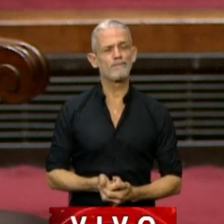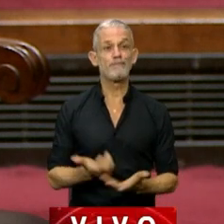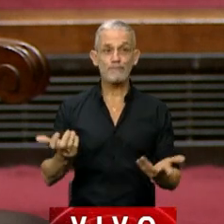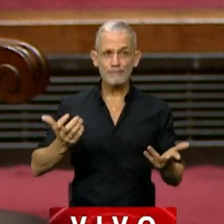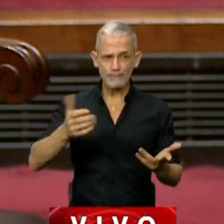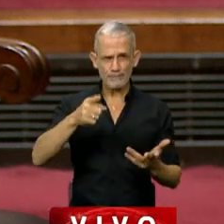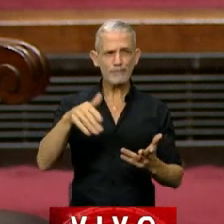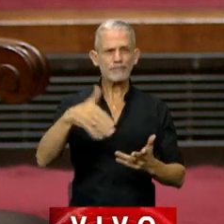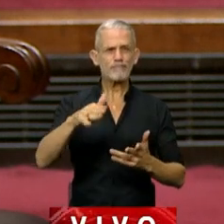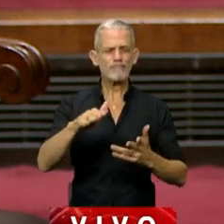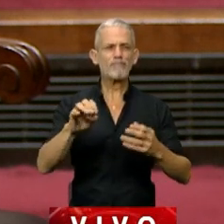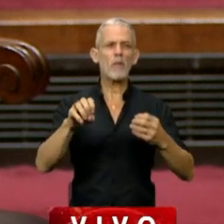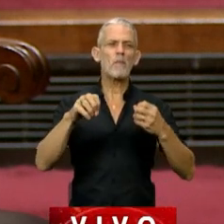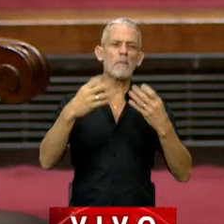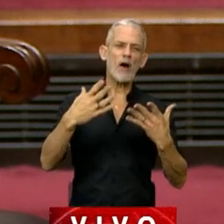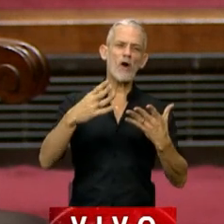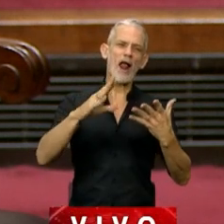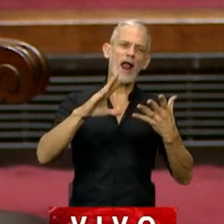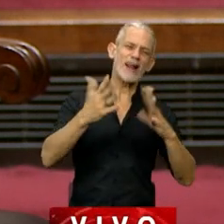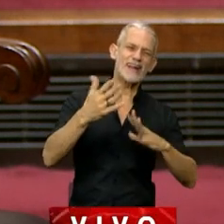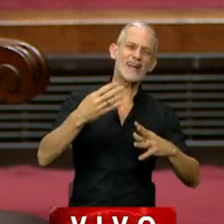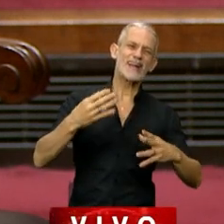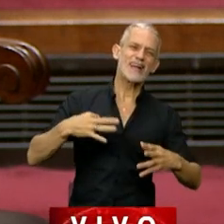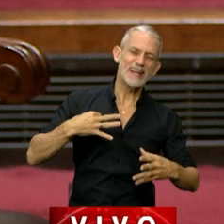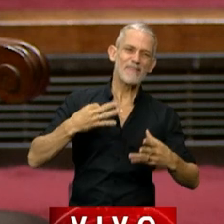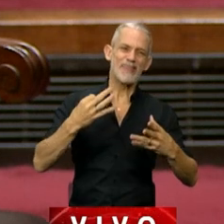que le van a mejorar de alguna u otra manera